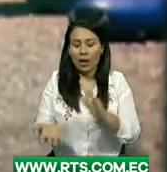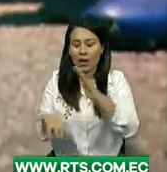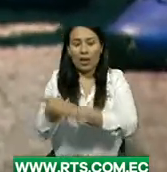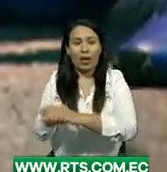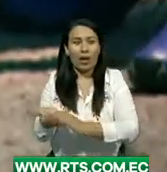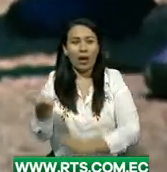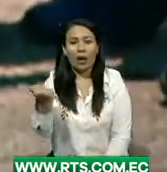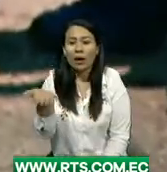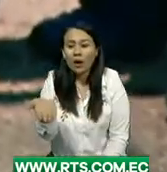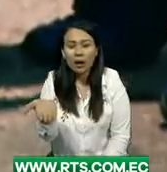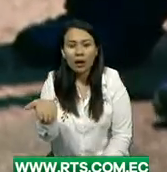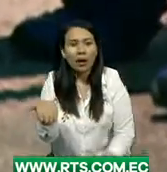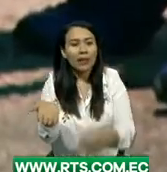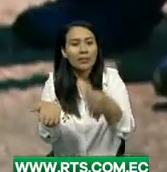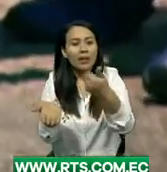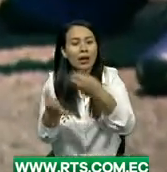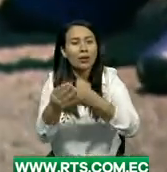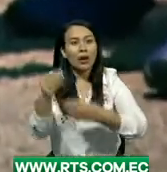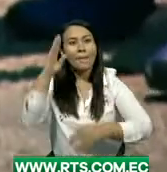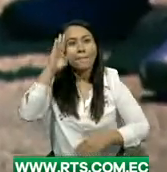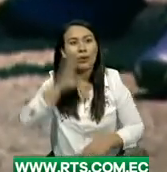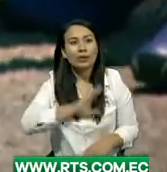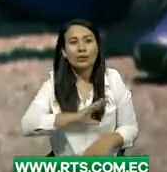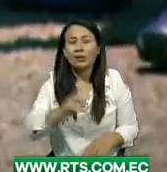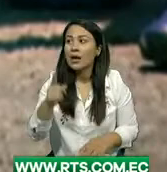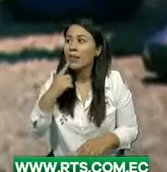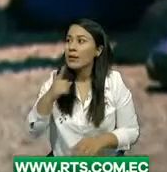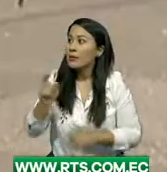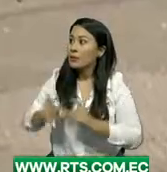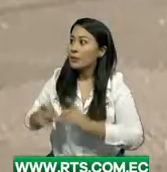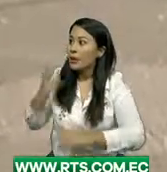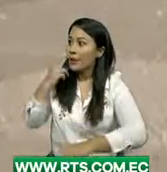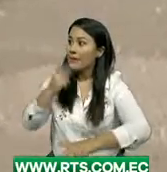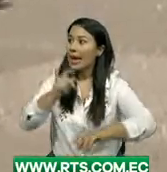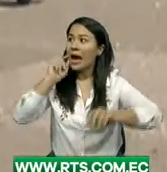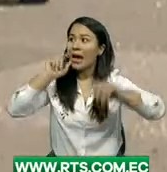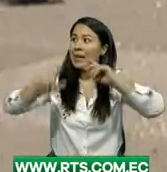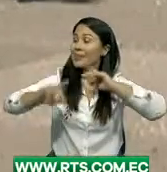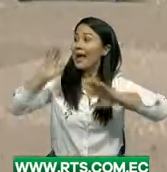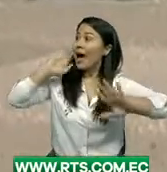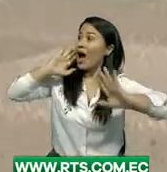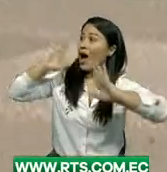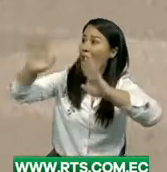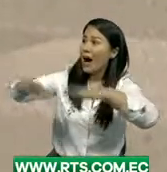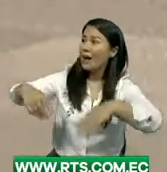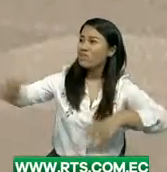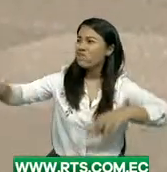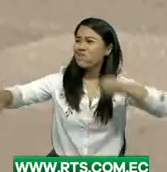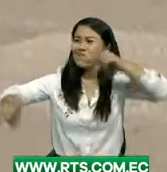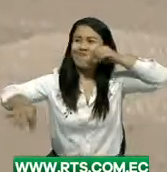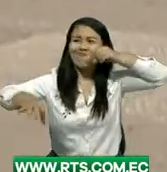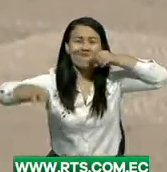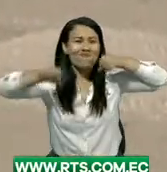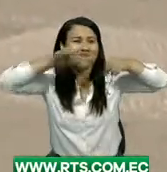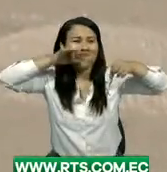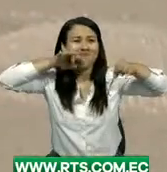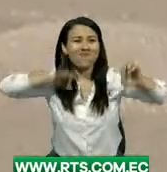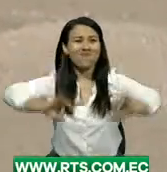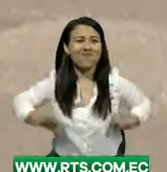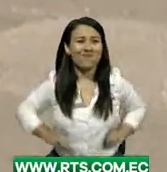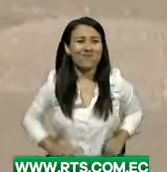pero se lo llama listo para cuando pagan el primer la mejilla y así sucesivamente